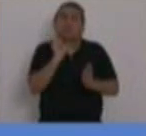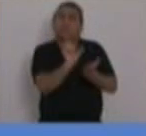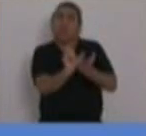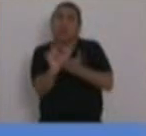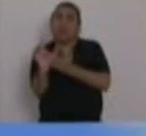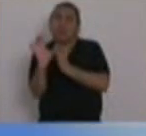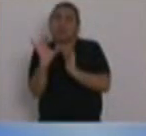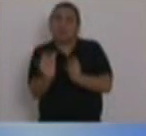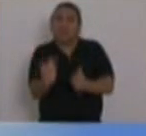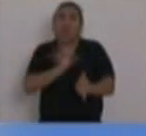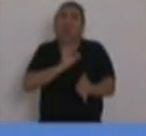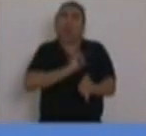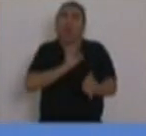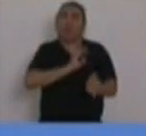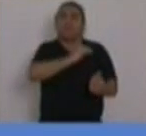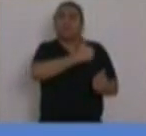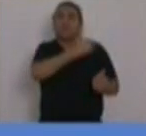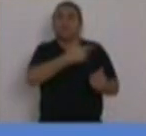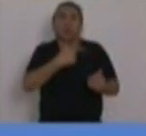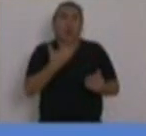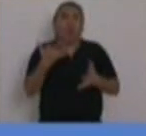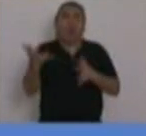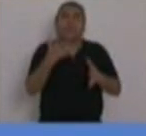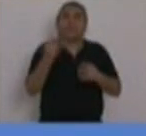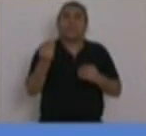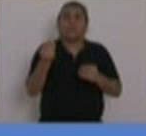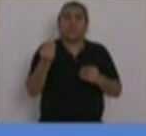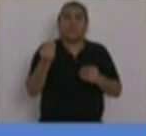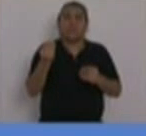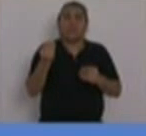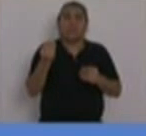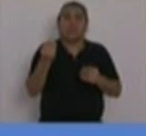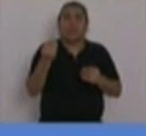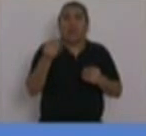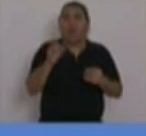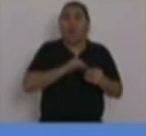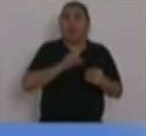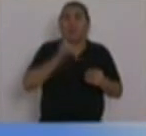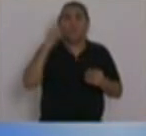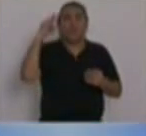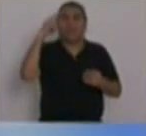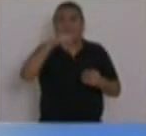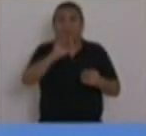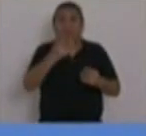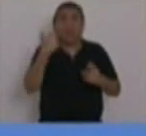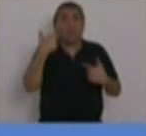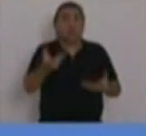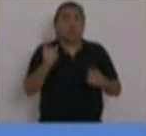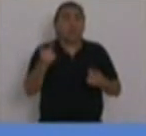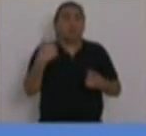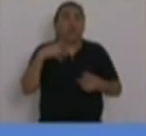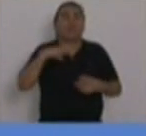interés, canceló un crédito que estaba al 3%. La verdad que flaco favor le hizo al